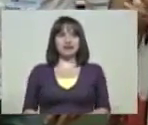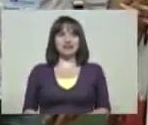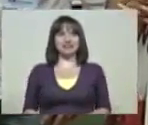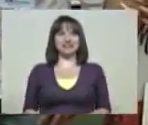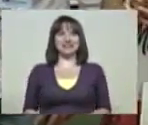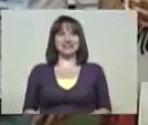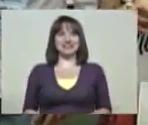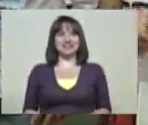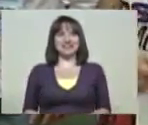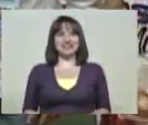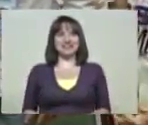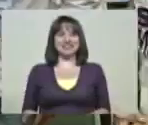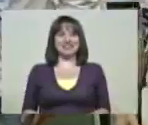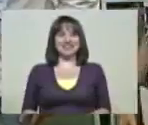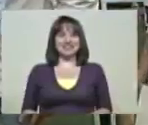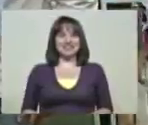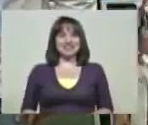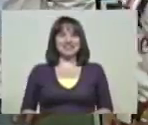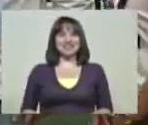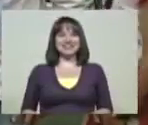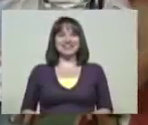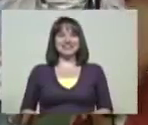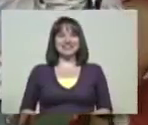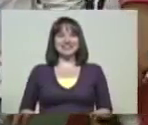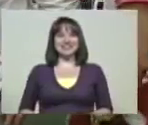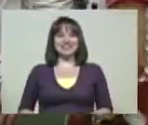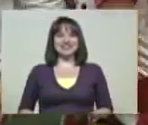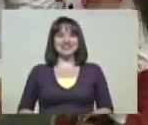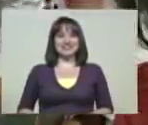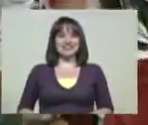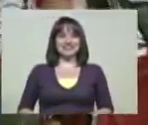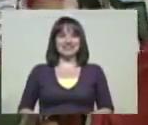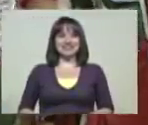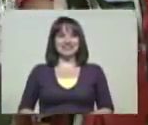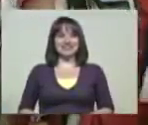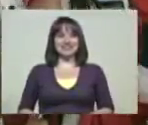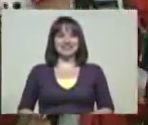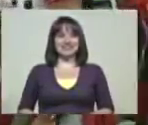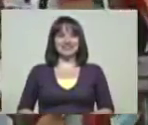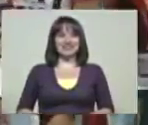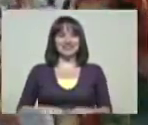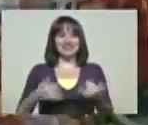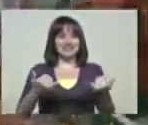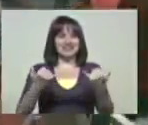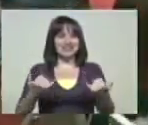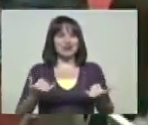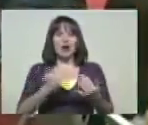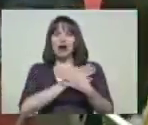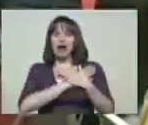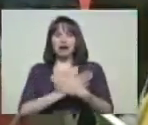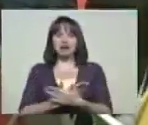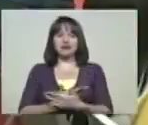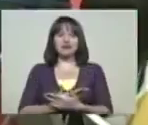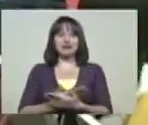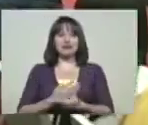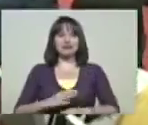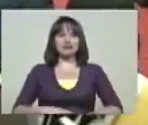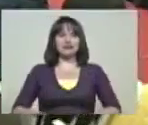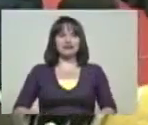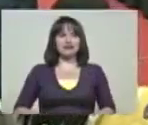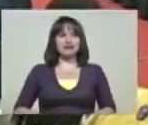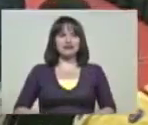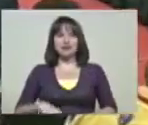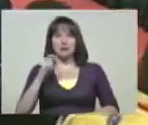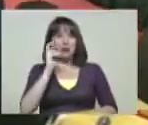siente mucho me siento muy motivado porque siento en la mirada ustedes cariño mucho cariño mucho amor siento en la